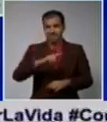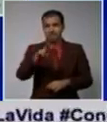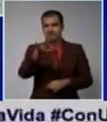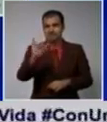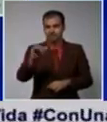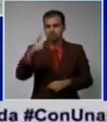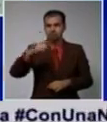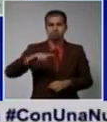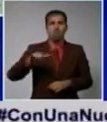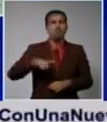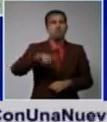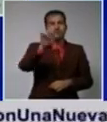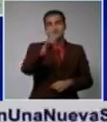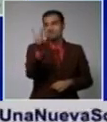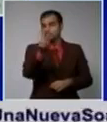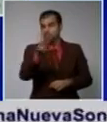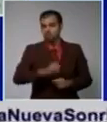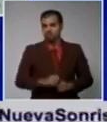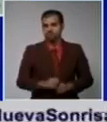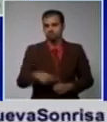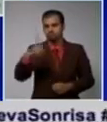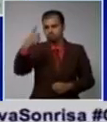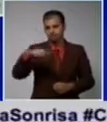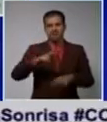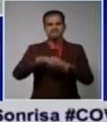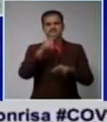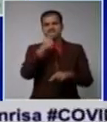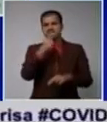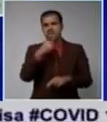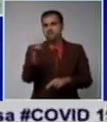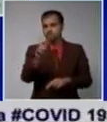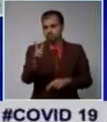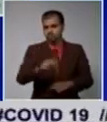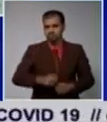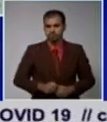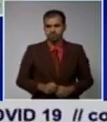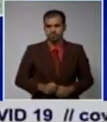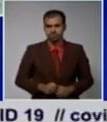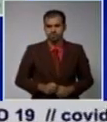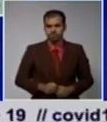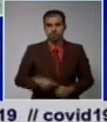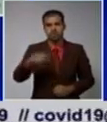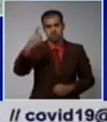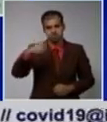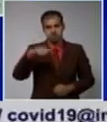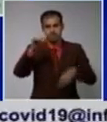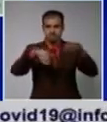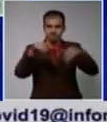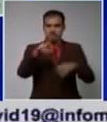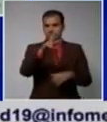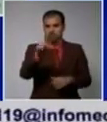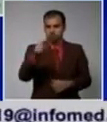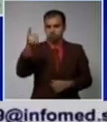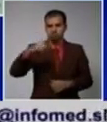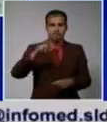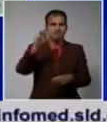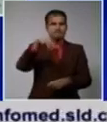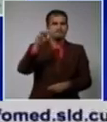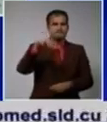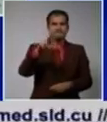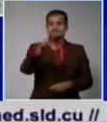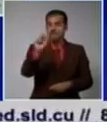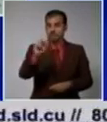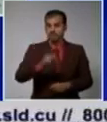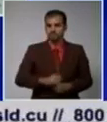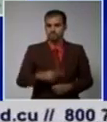22, Habana Vieja 22 también, 21, Marianao 20,